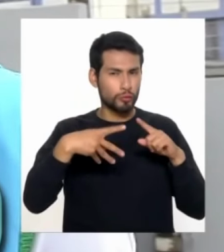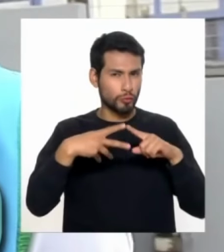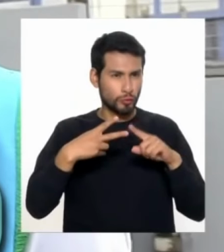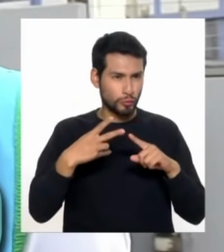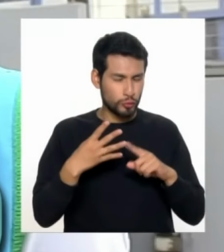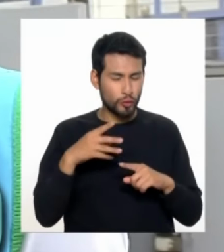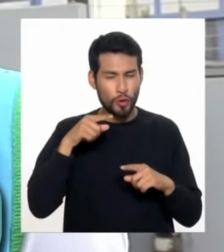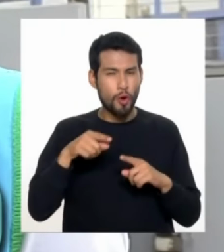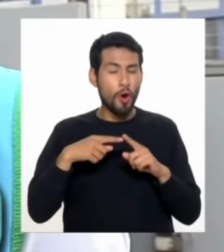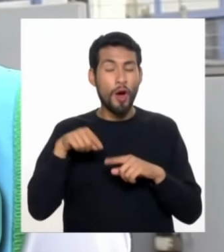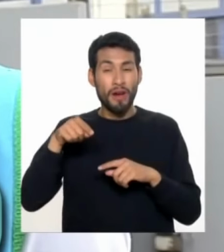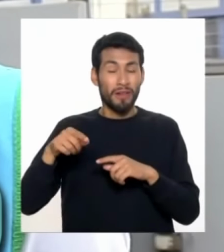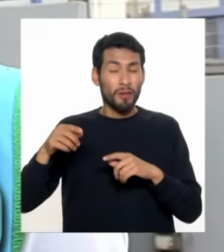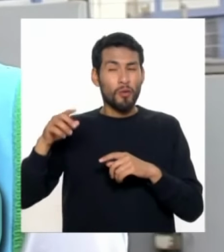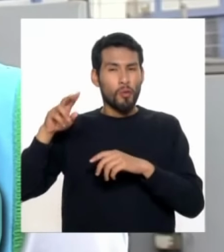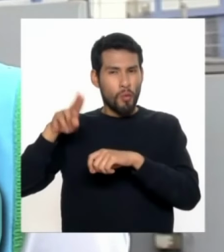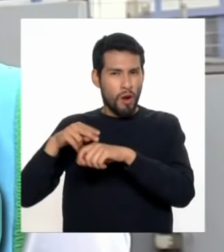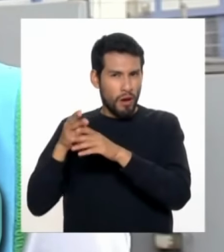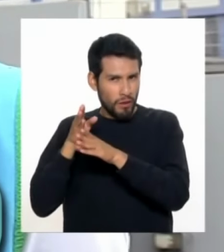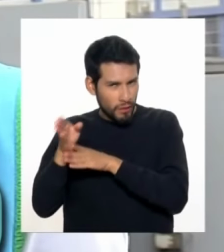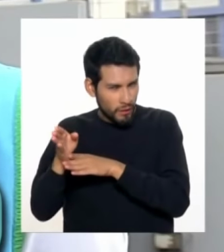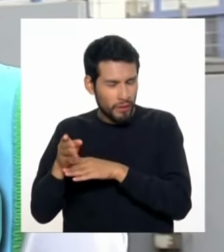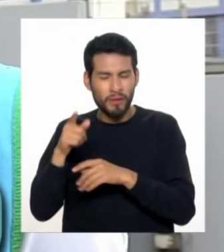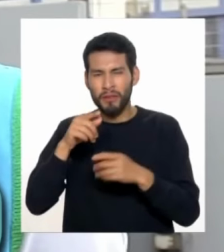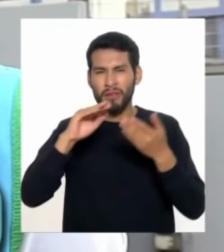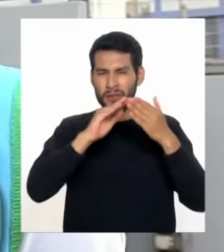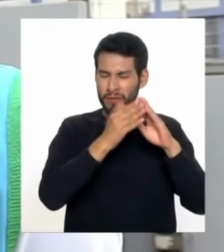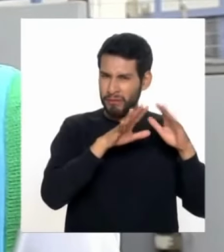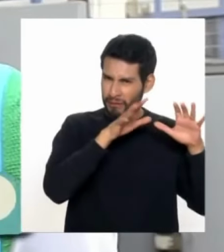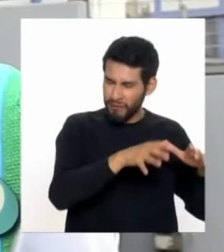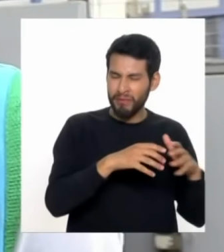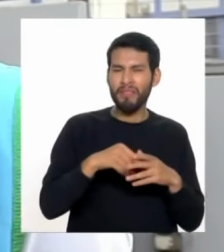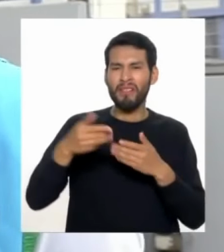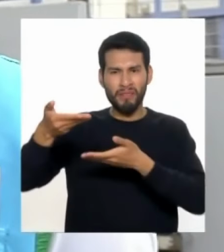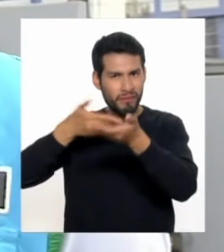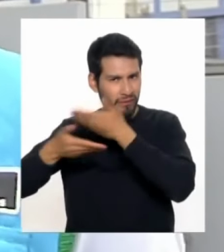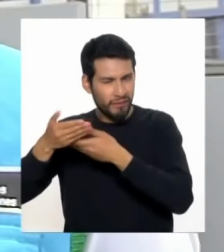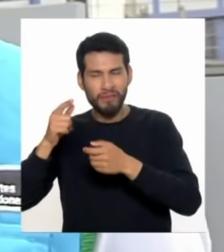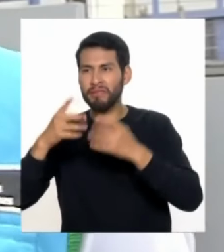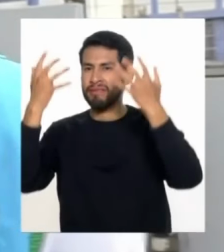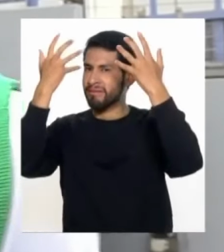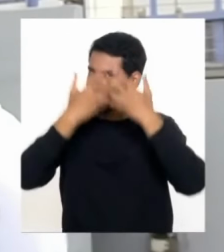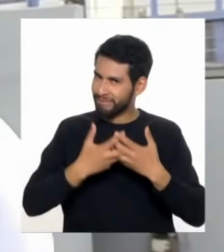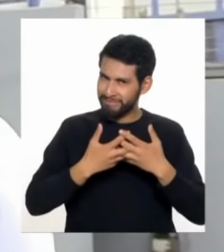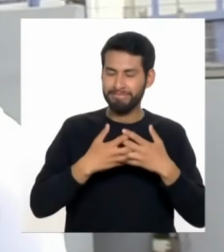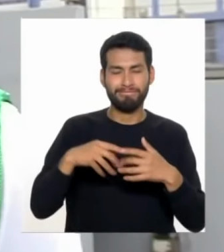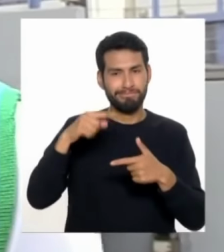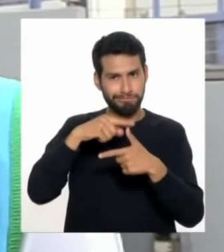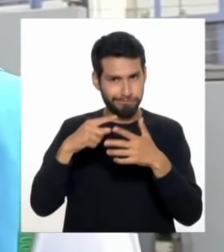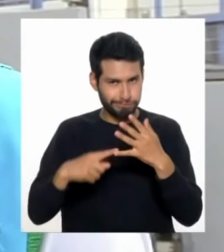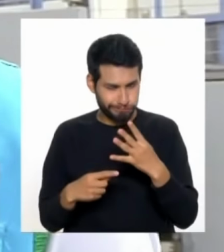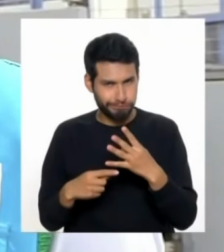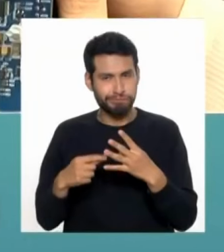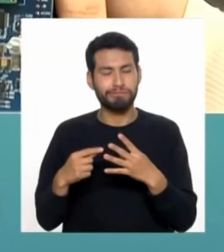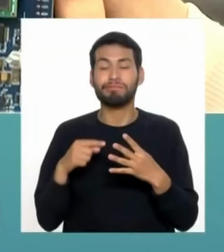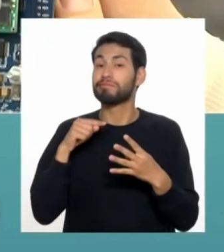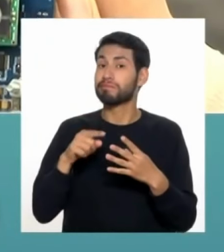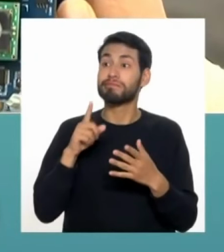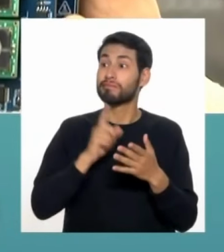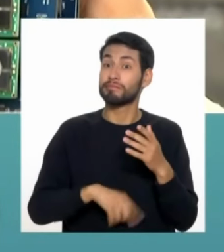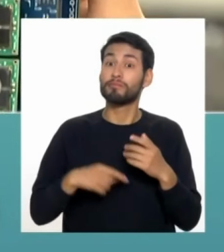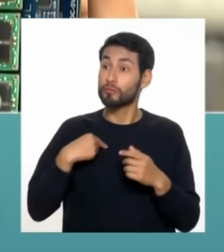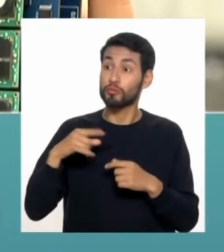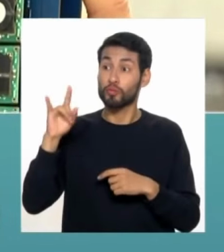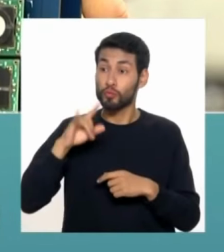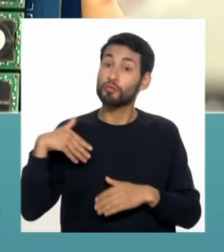donde una zona es un régimen especial, una zona residencial, una zona comercial y una zona industrial. Para efectos del uso